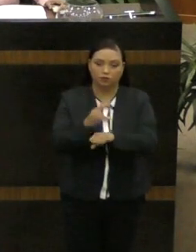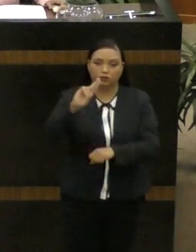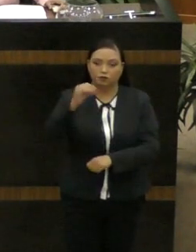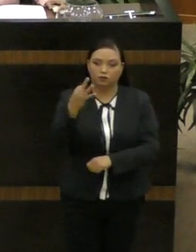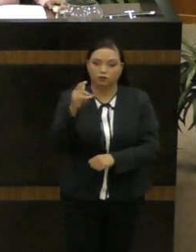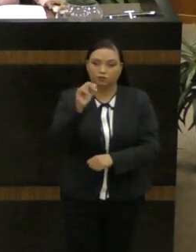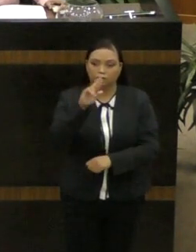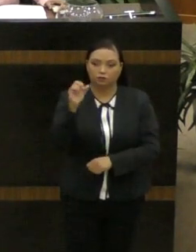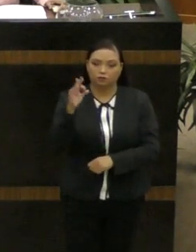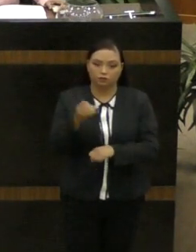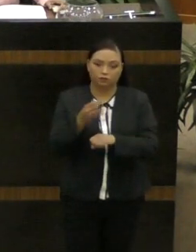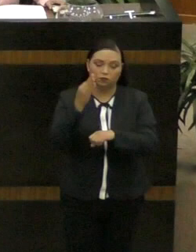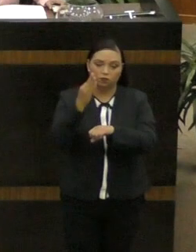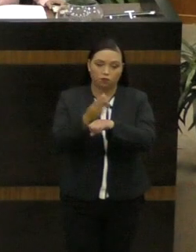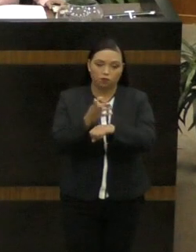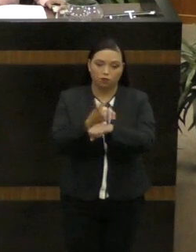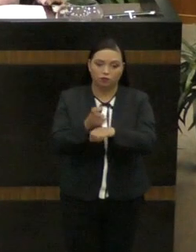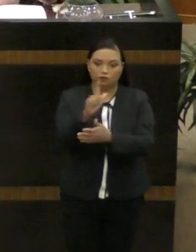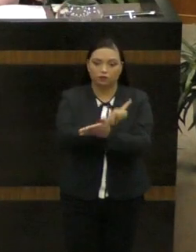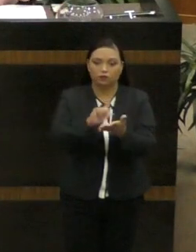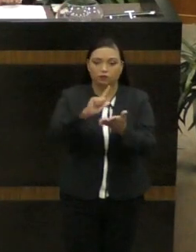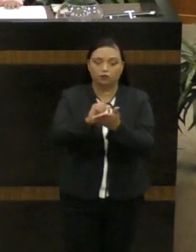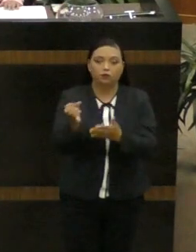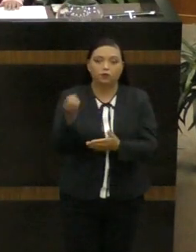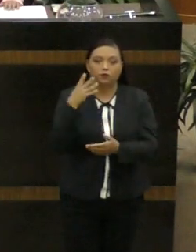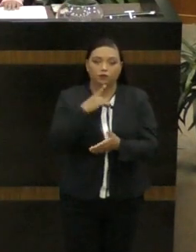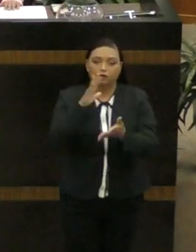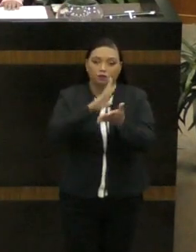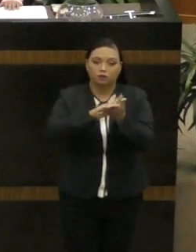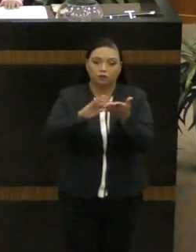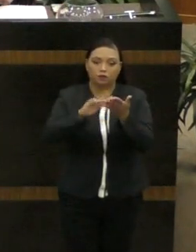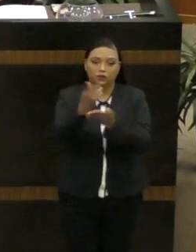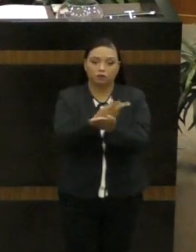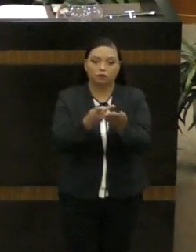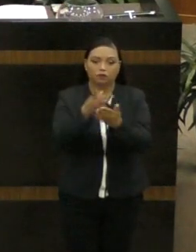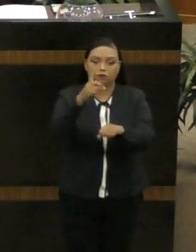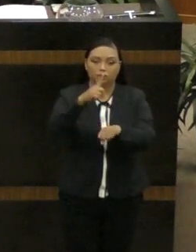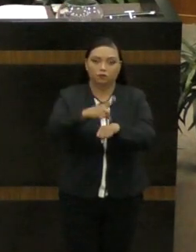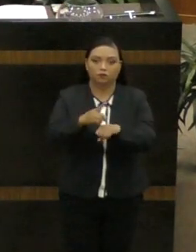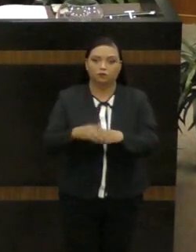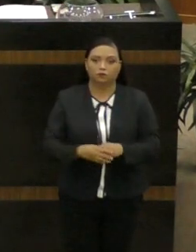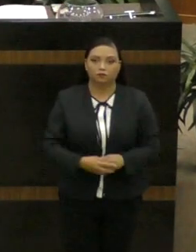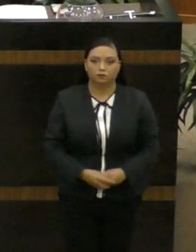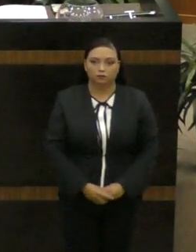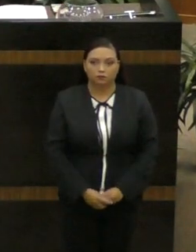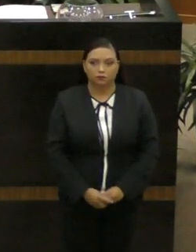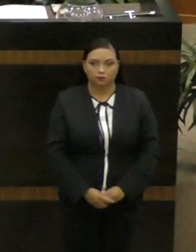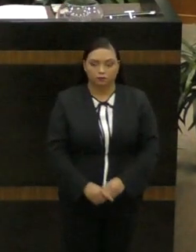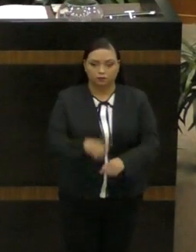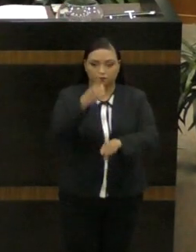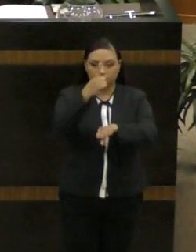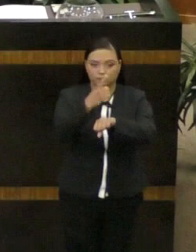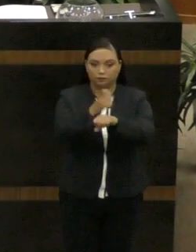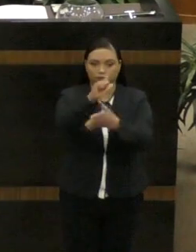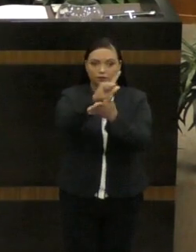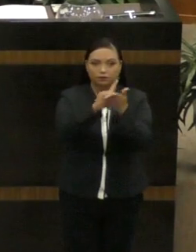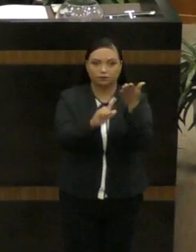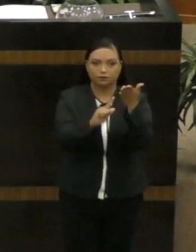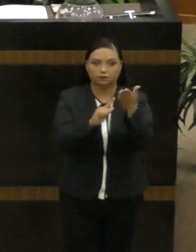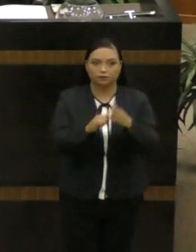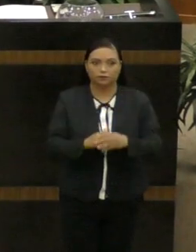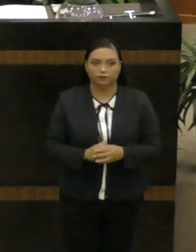párrafo 4 de la ley de este Congreso, doy lectura a la orden del día. Número 1, lista